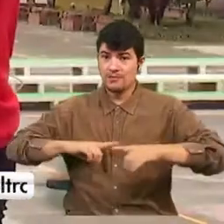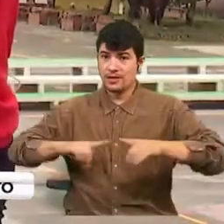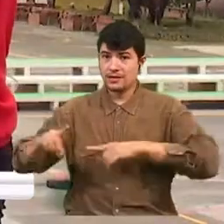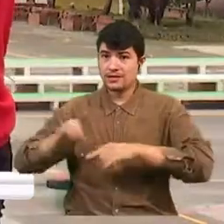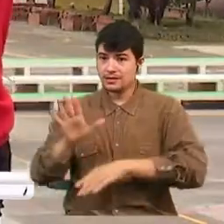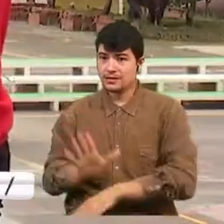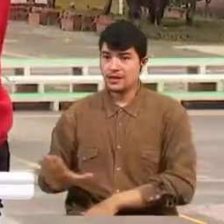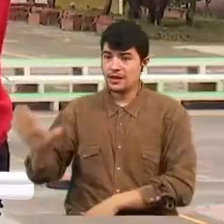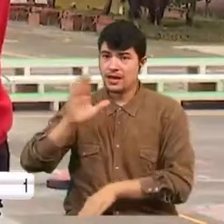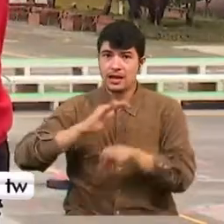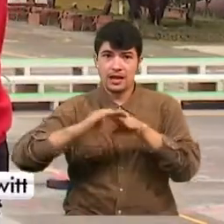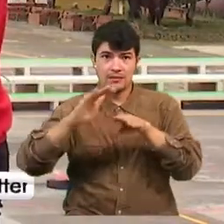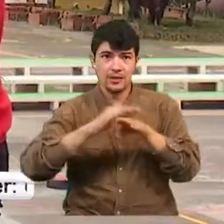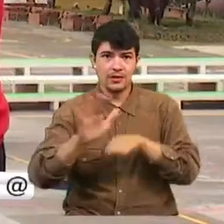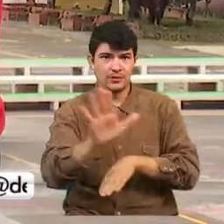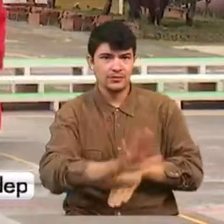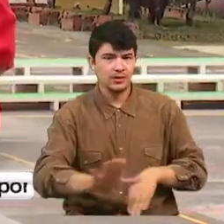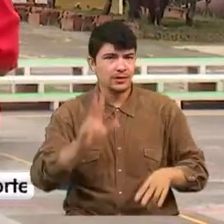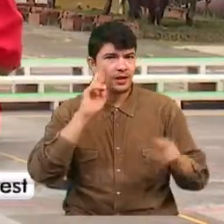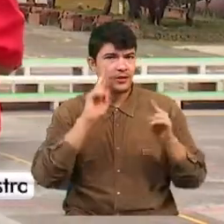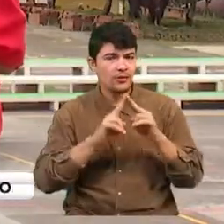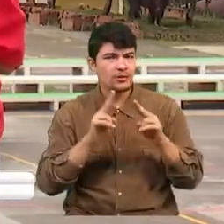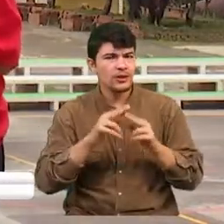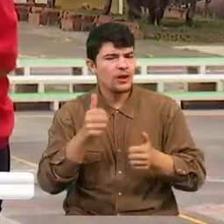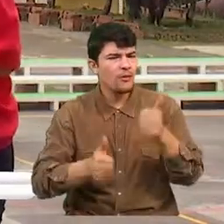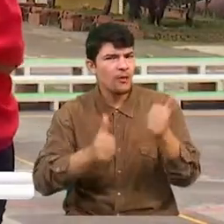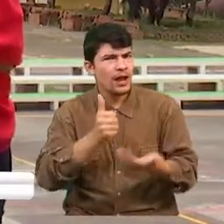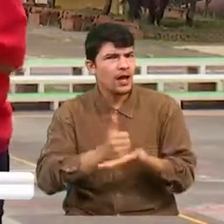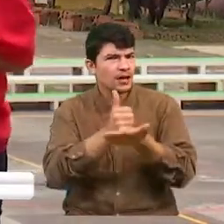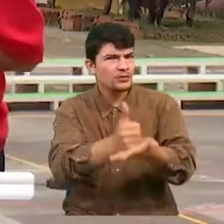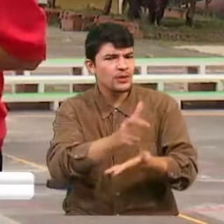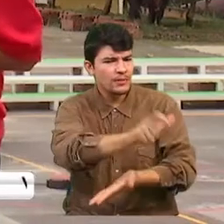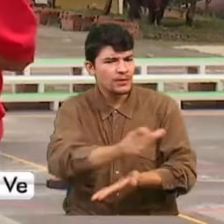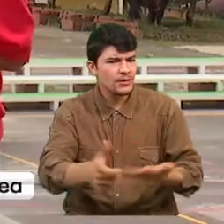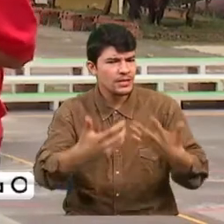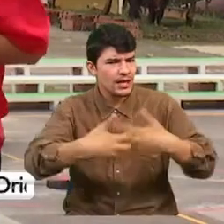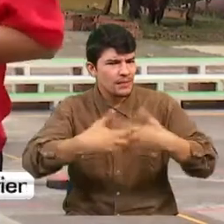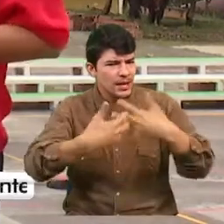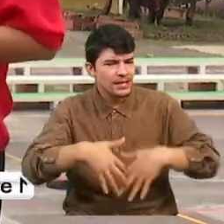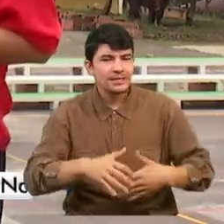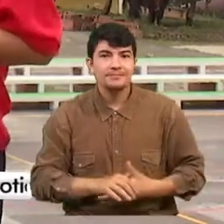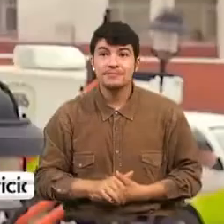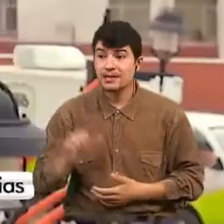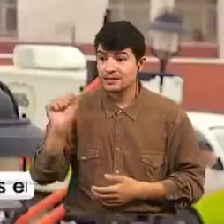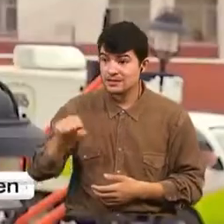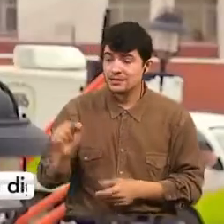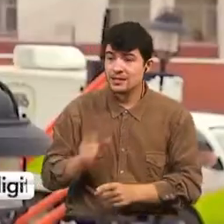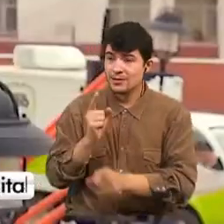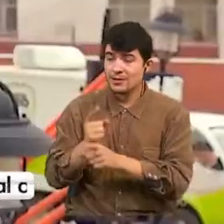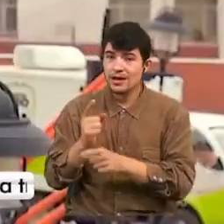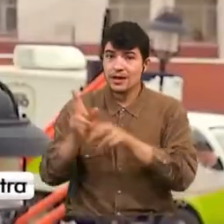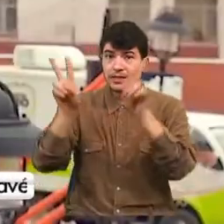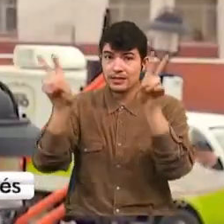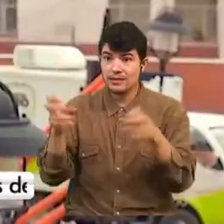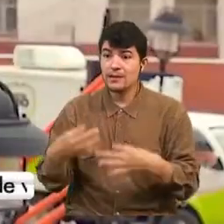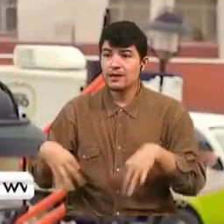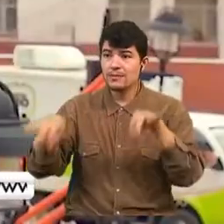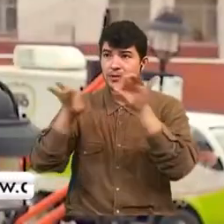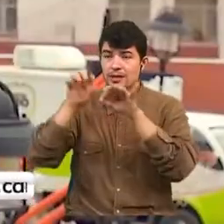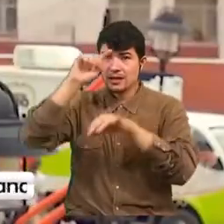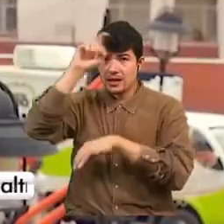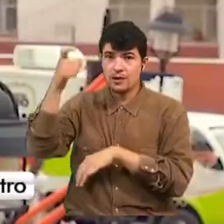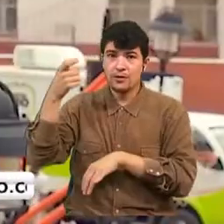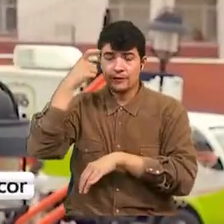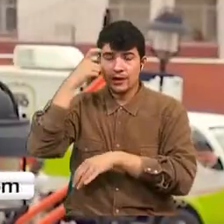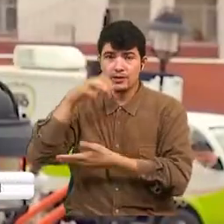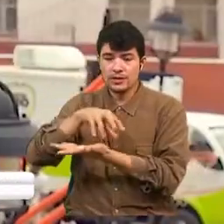invito a usted y a los televidentes entonces para que conozcamos esas ayudas a los empresarios. Así es, precisamente como usted lo tocaba, es un tema muy importante que la Gobernación de Santander